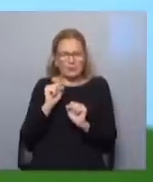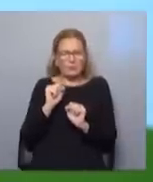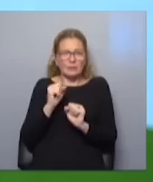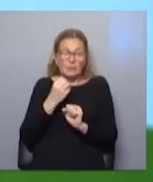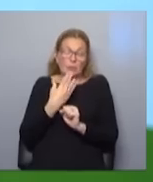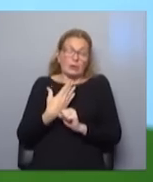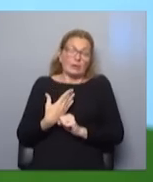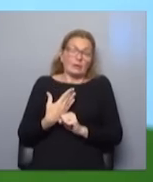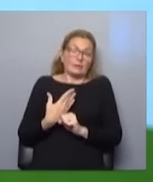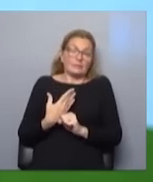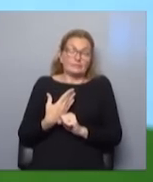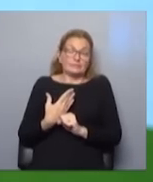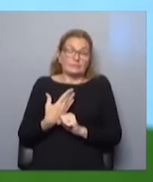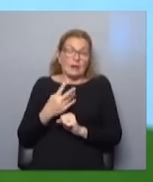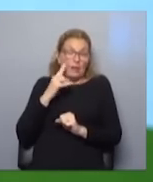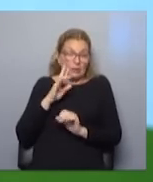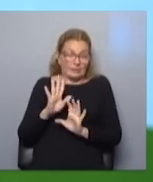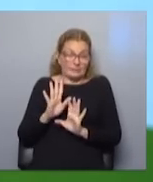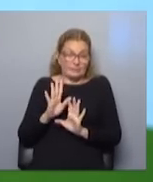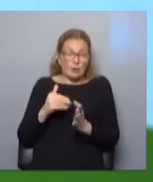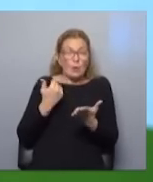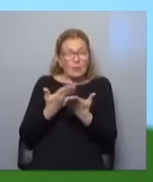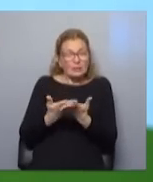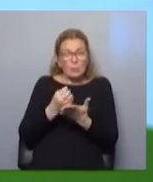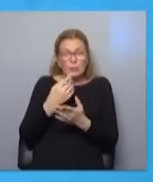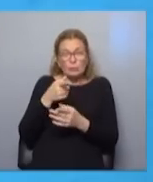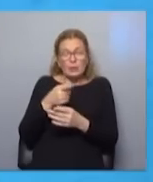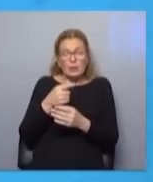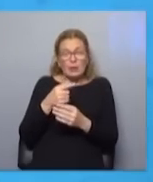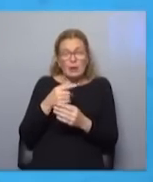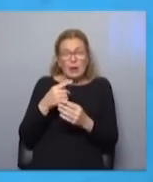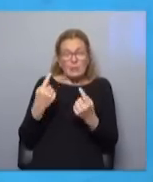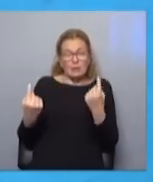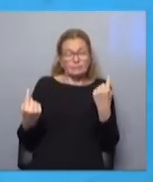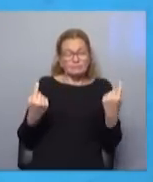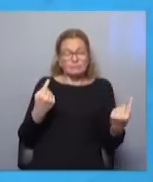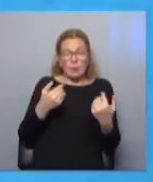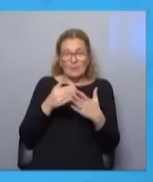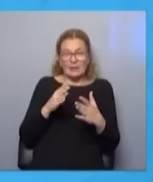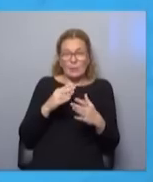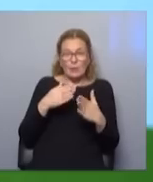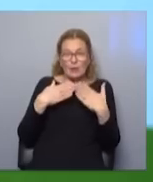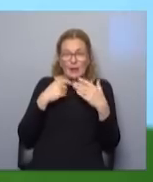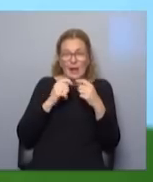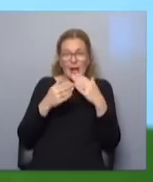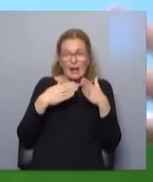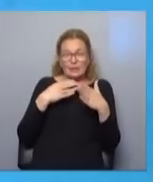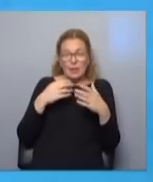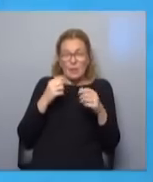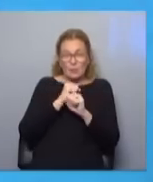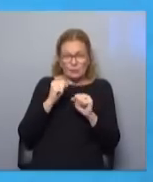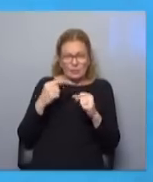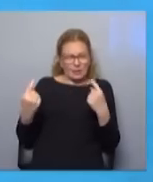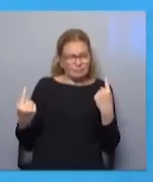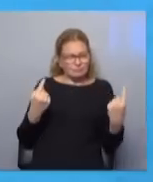porque a ver lo planteo porque usted mismo hablaba de la polarización hoy en el comienzo de la entrevista posible mantener